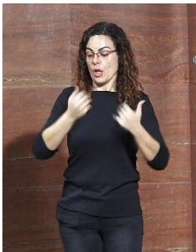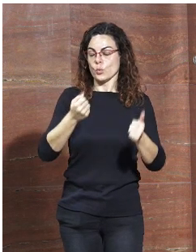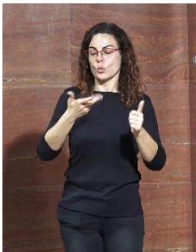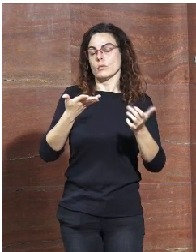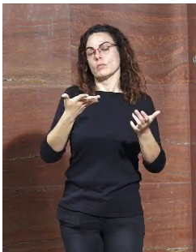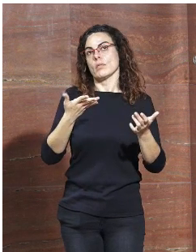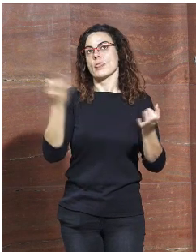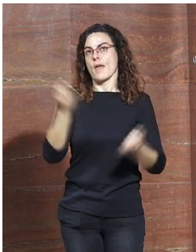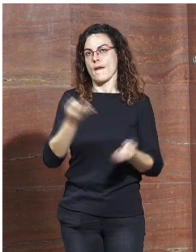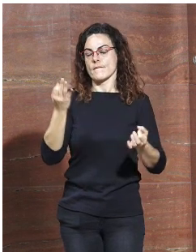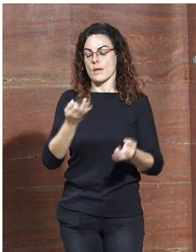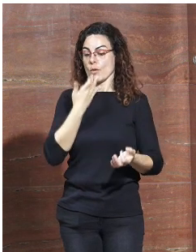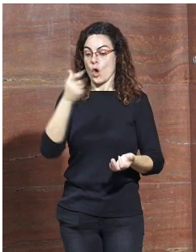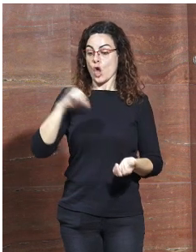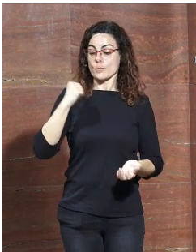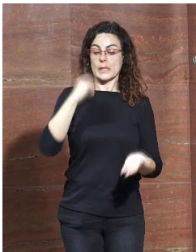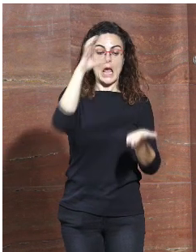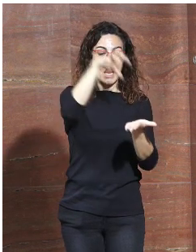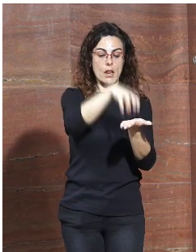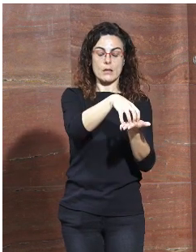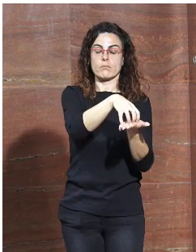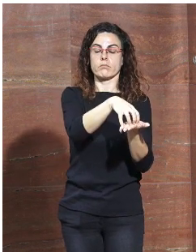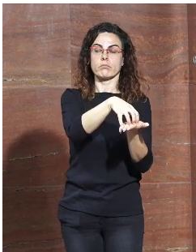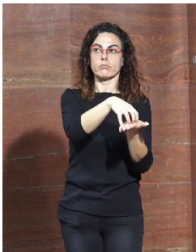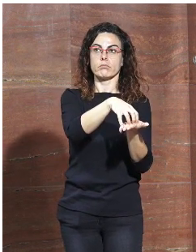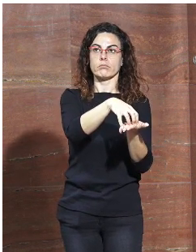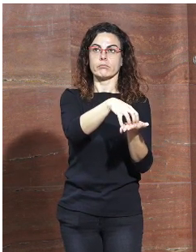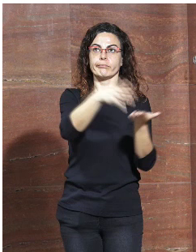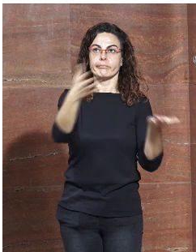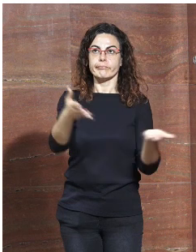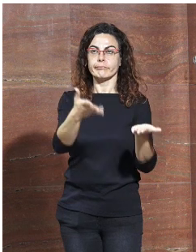requiere que un hospital, una